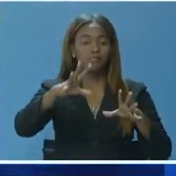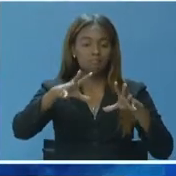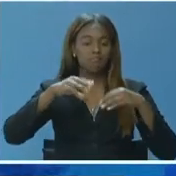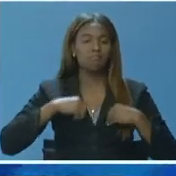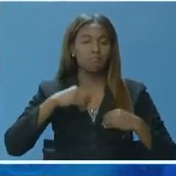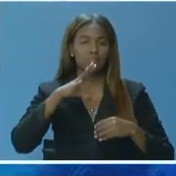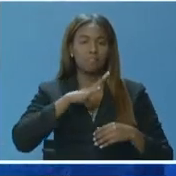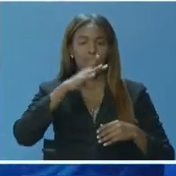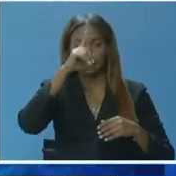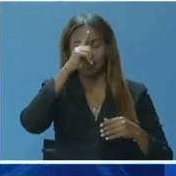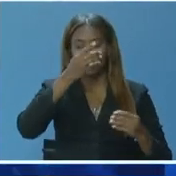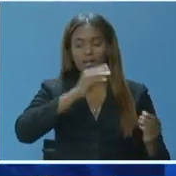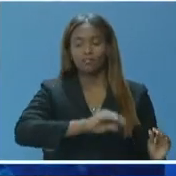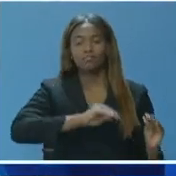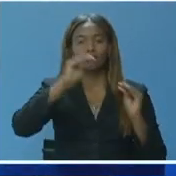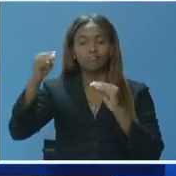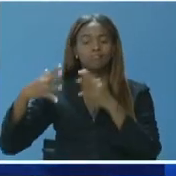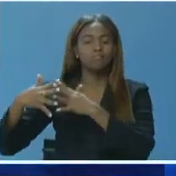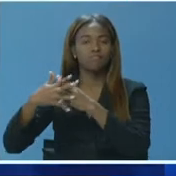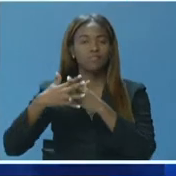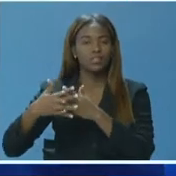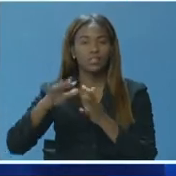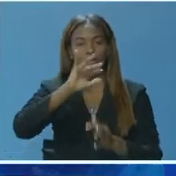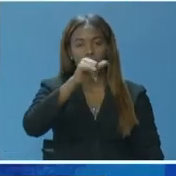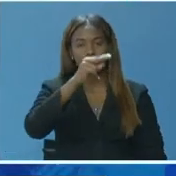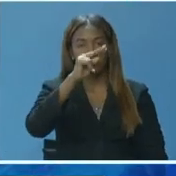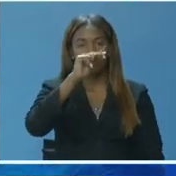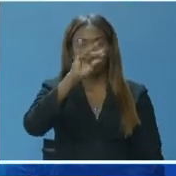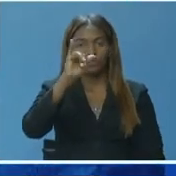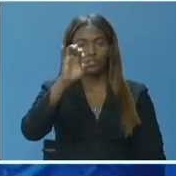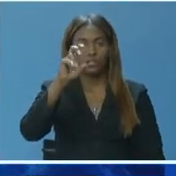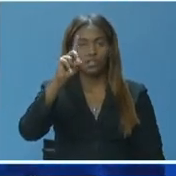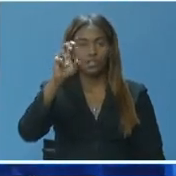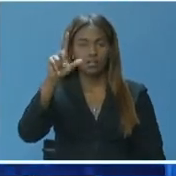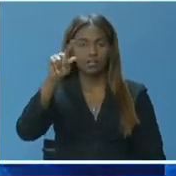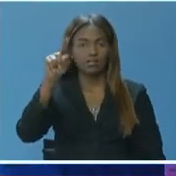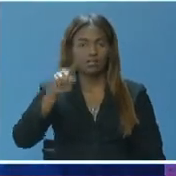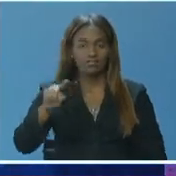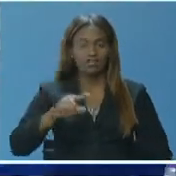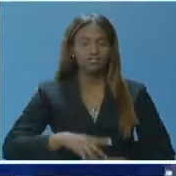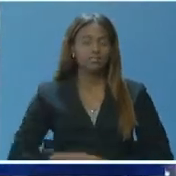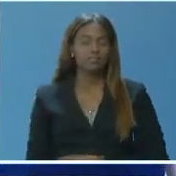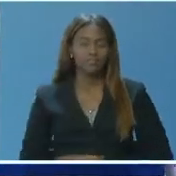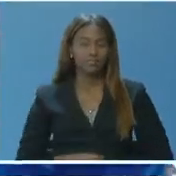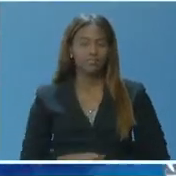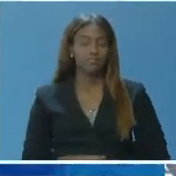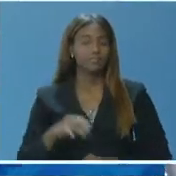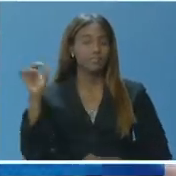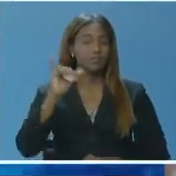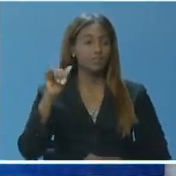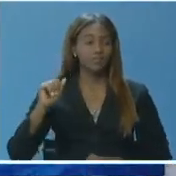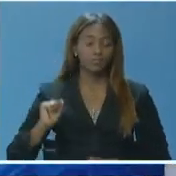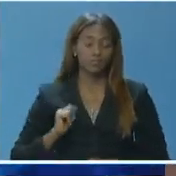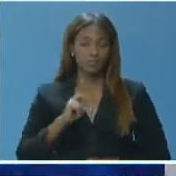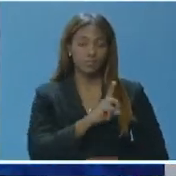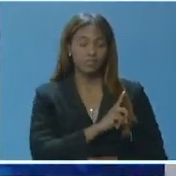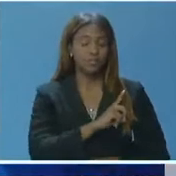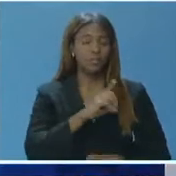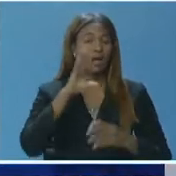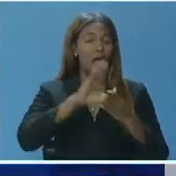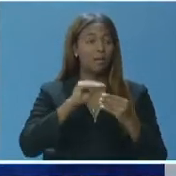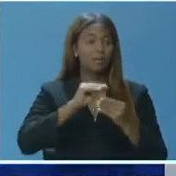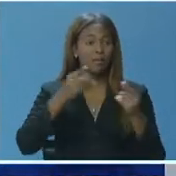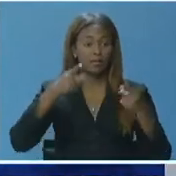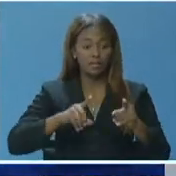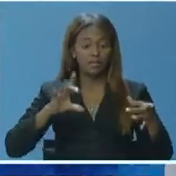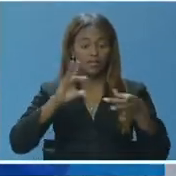Juan José de la Cruz Morales, jefe de operación en caso Falcón. Mientras diputados señalados en este